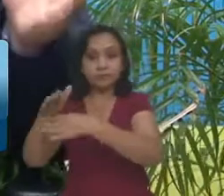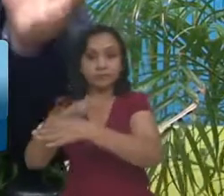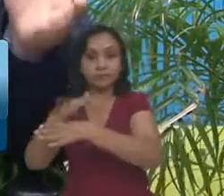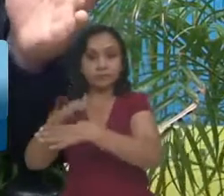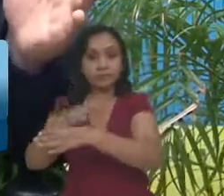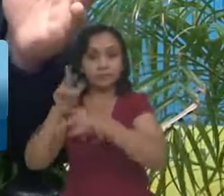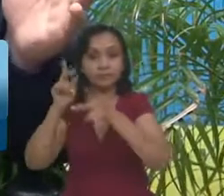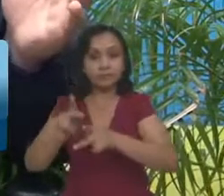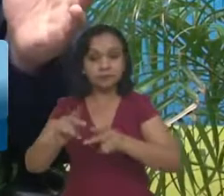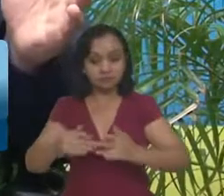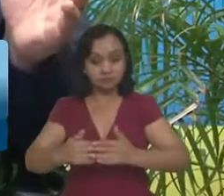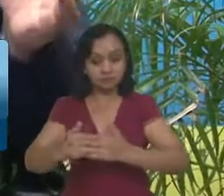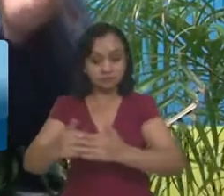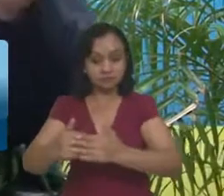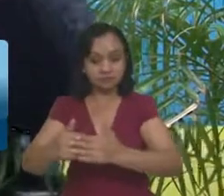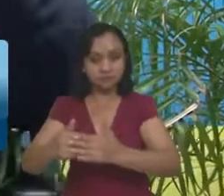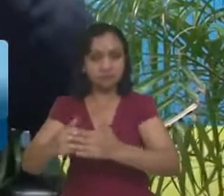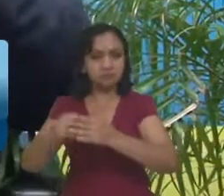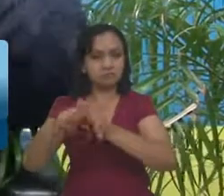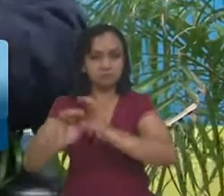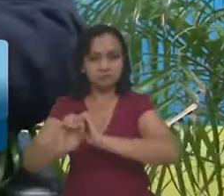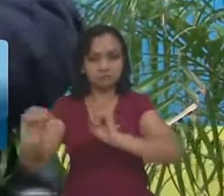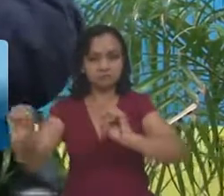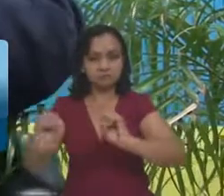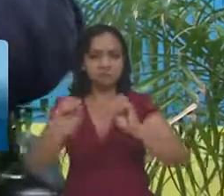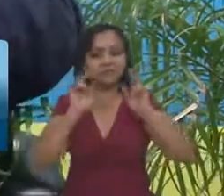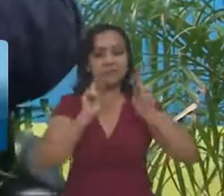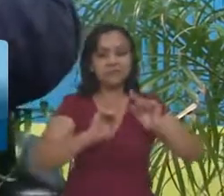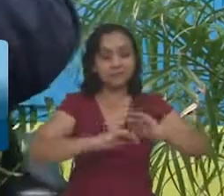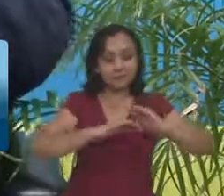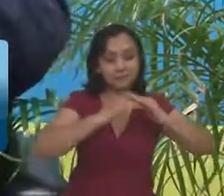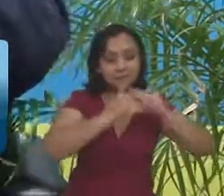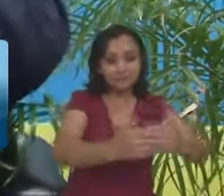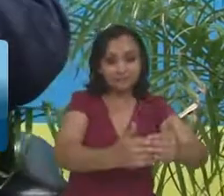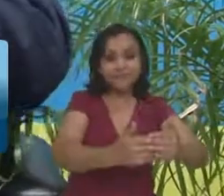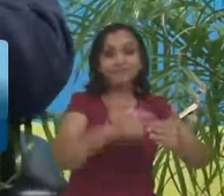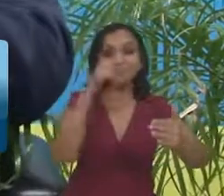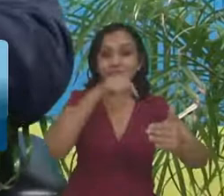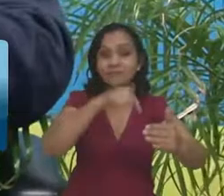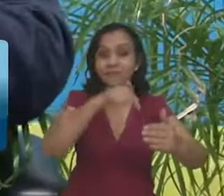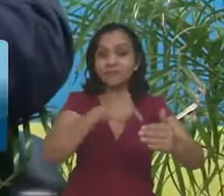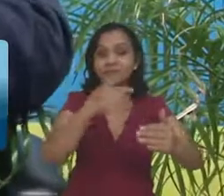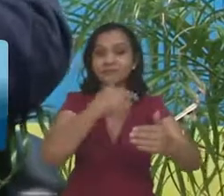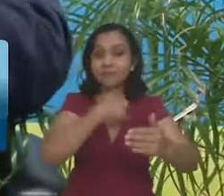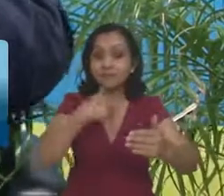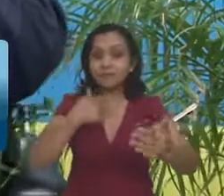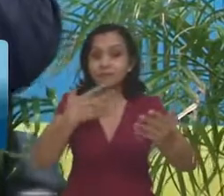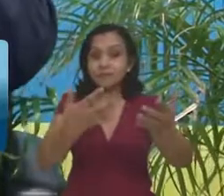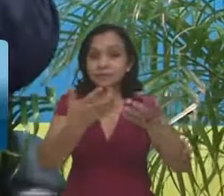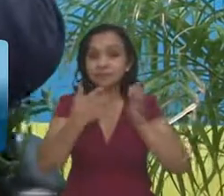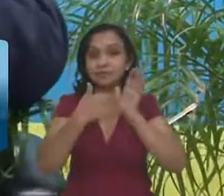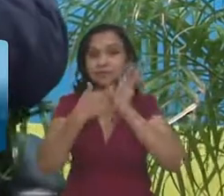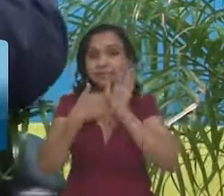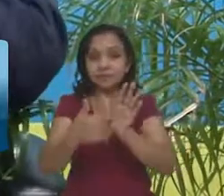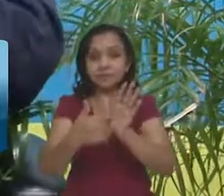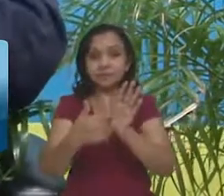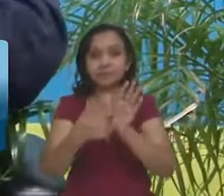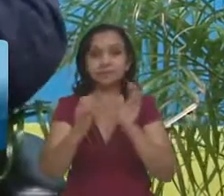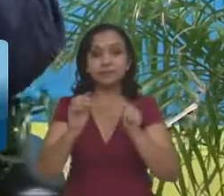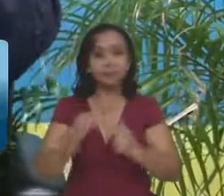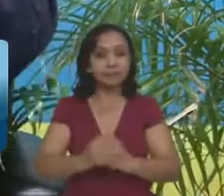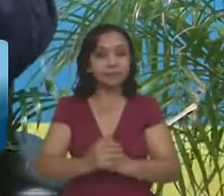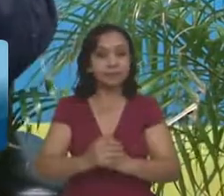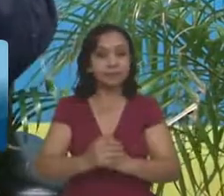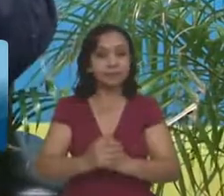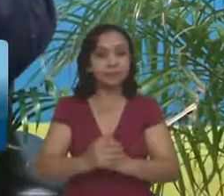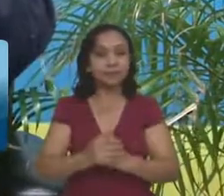persona que no está embarazada, pero entre los estudios que más han tratado de hacer es, por ejemplo, te voy a dar un ejemplo, cuando